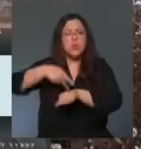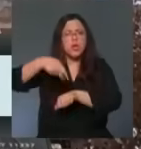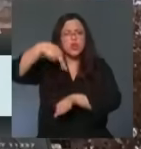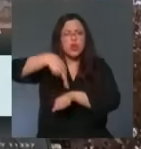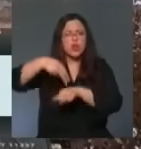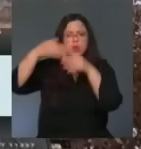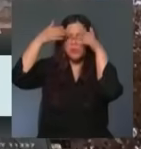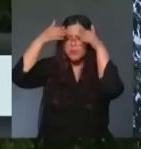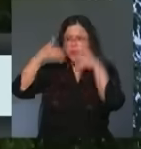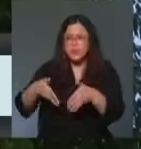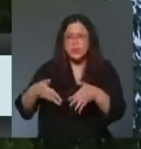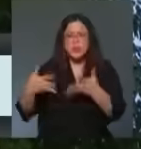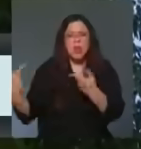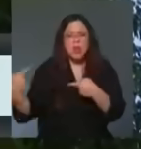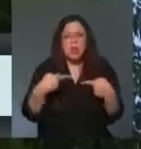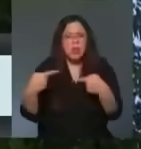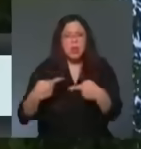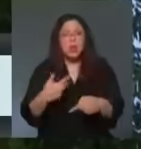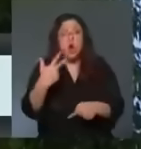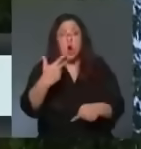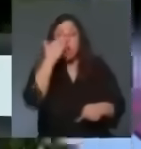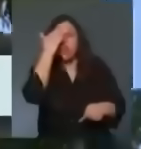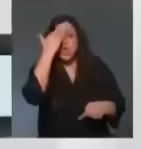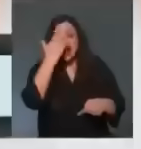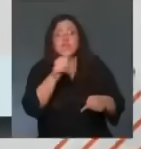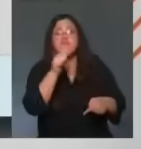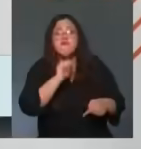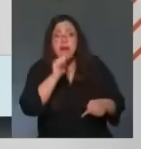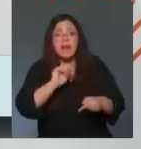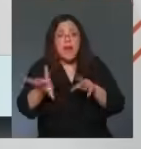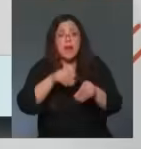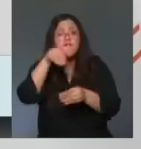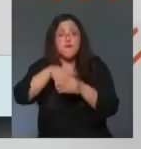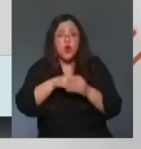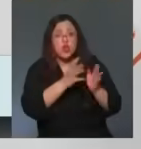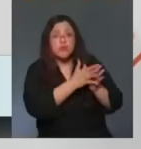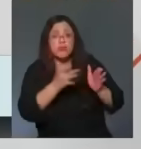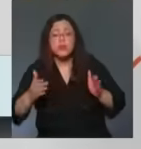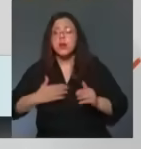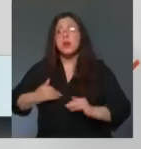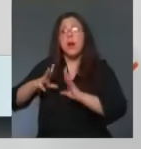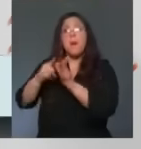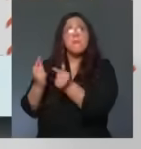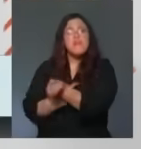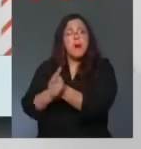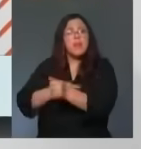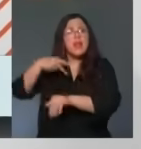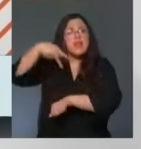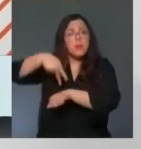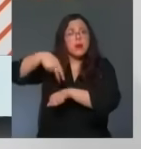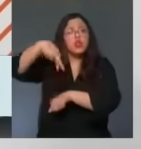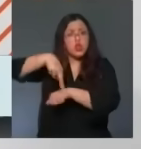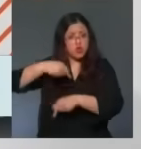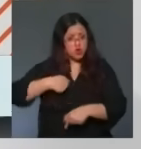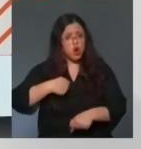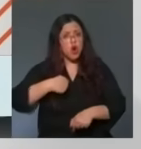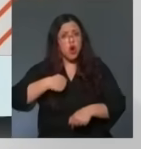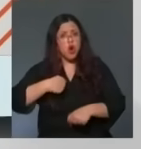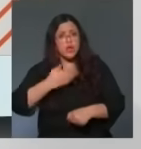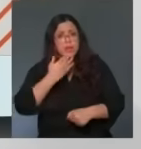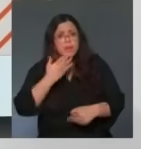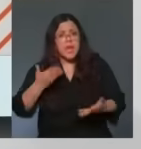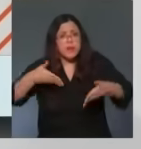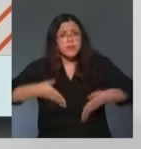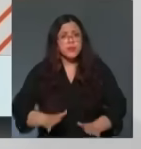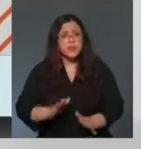de la discusión a 8 días de las elecciones. Mi familia es de Puerto Rico. Yo soy puertorriqueña. La verdadera basura es